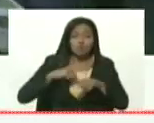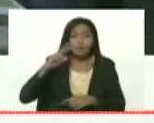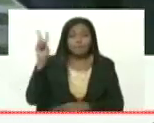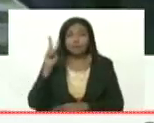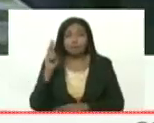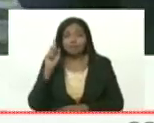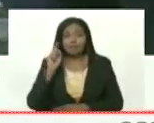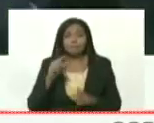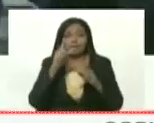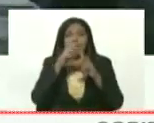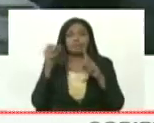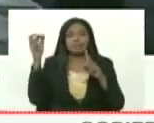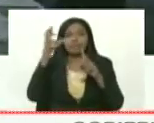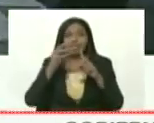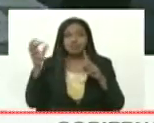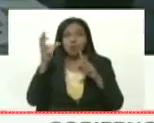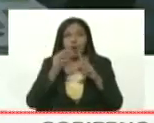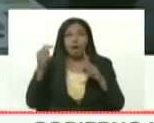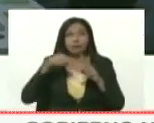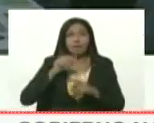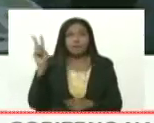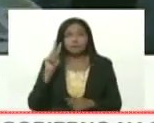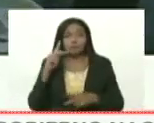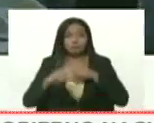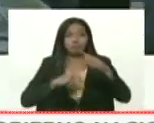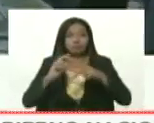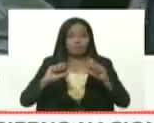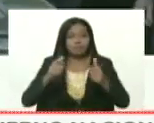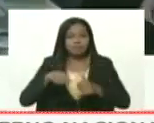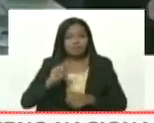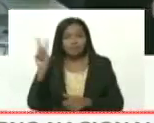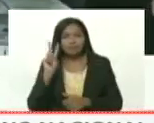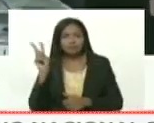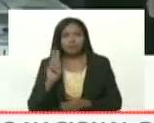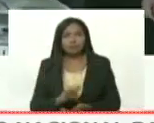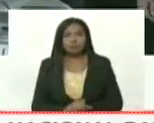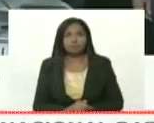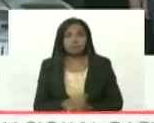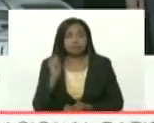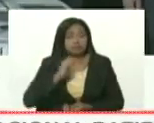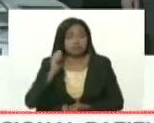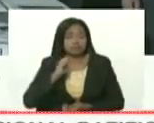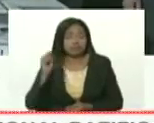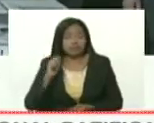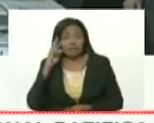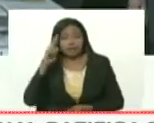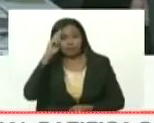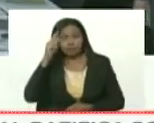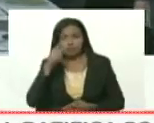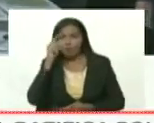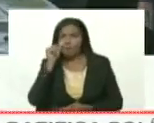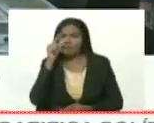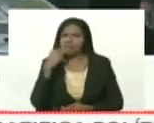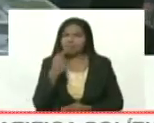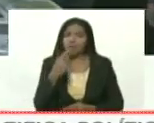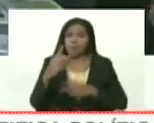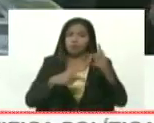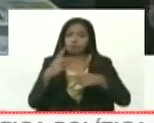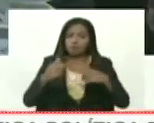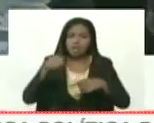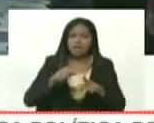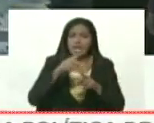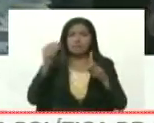tenemos trigo producido en Venezuela, señor presidente. El trigo se empieza a producir en Venezuela. Sí es. Ah, tiene razón aquel señor que dijo que hay que producir el